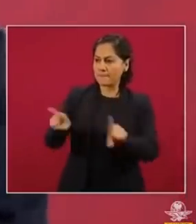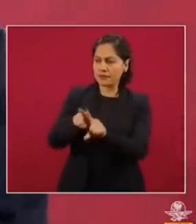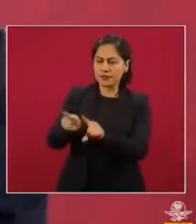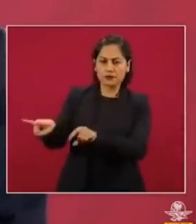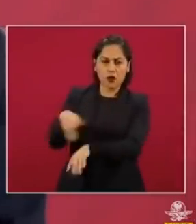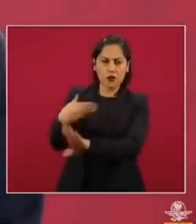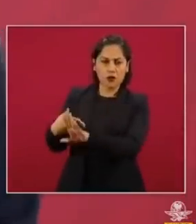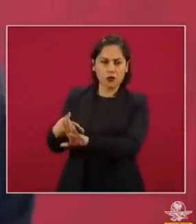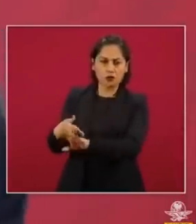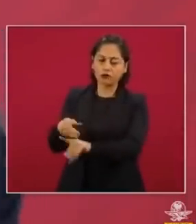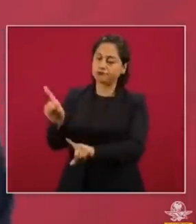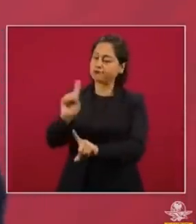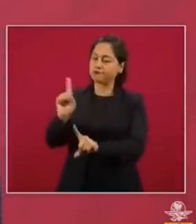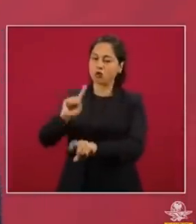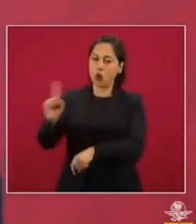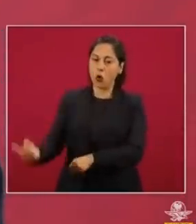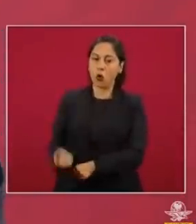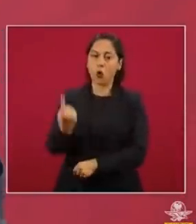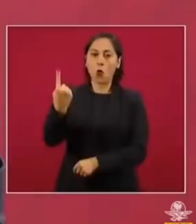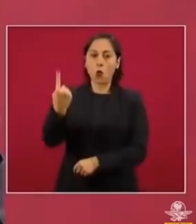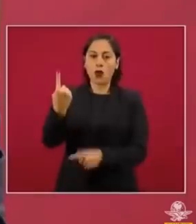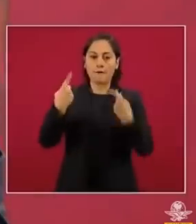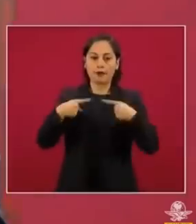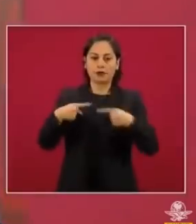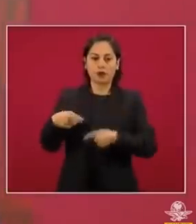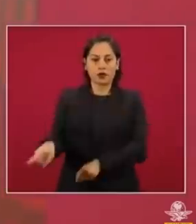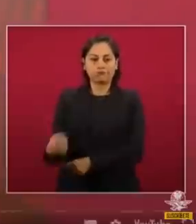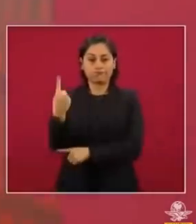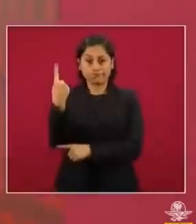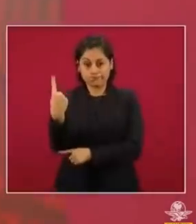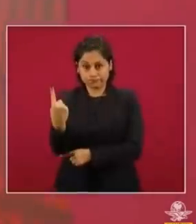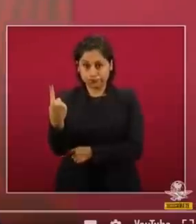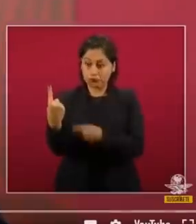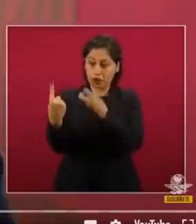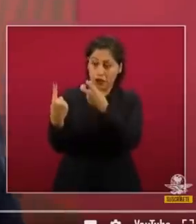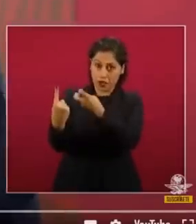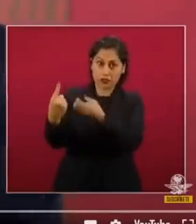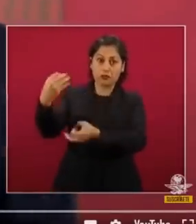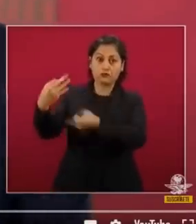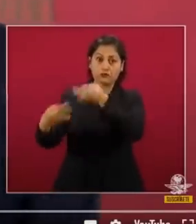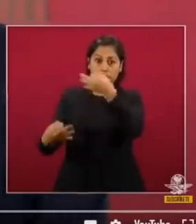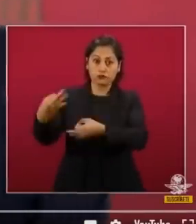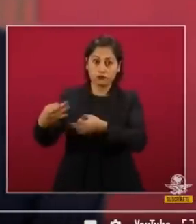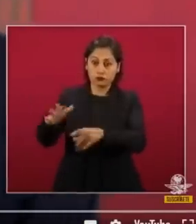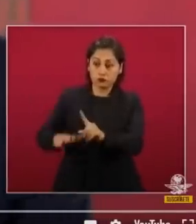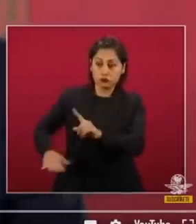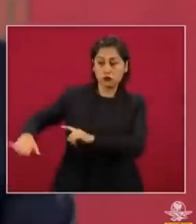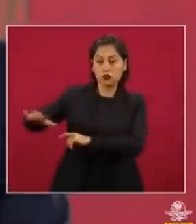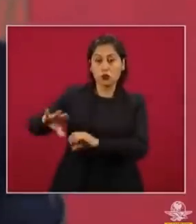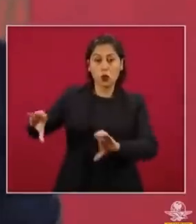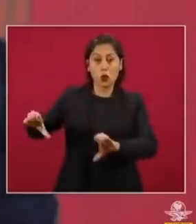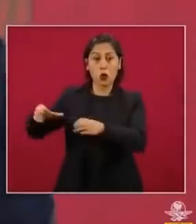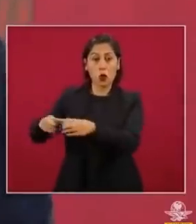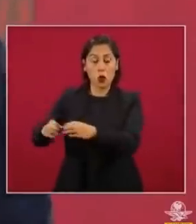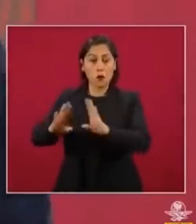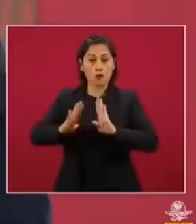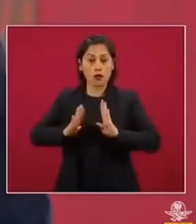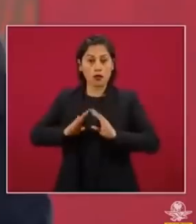Entonces, como es un asunto importante para México,